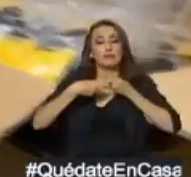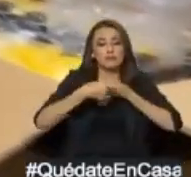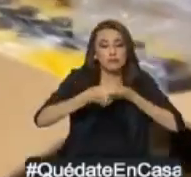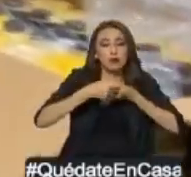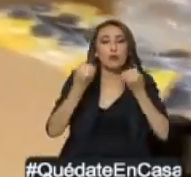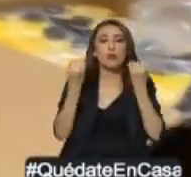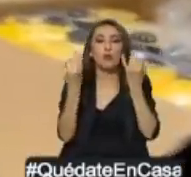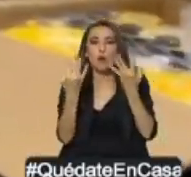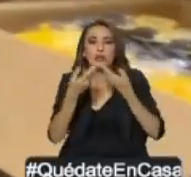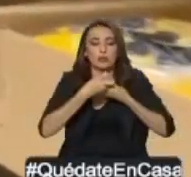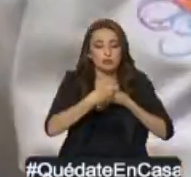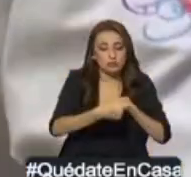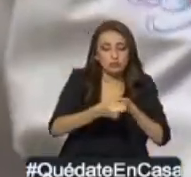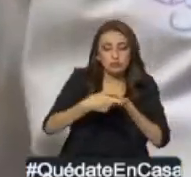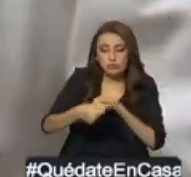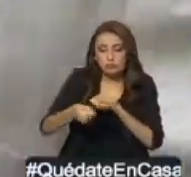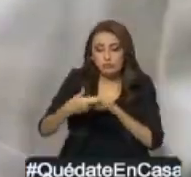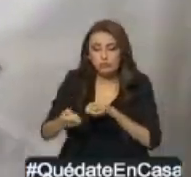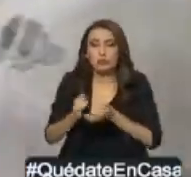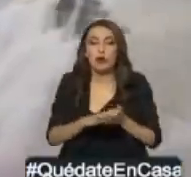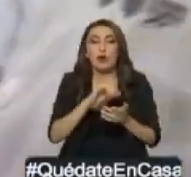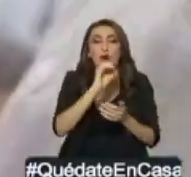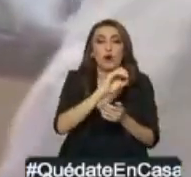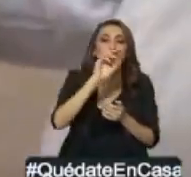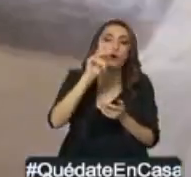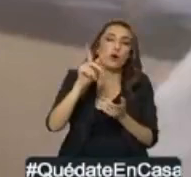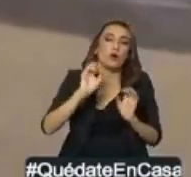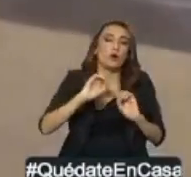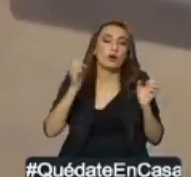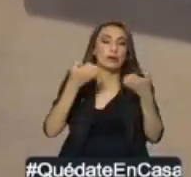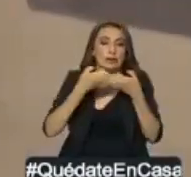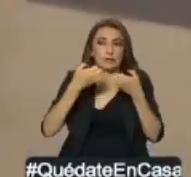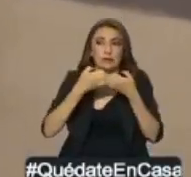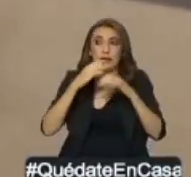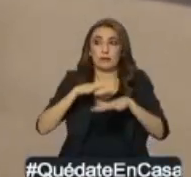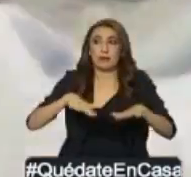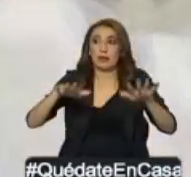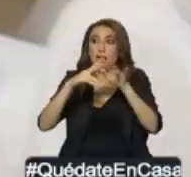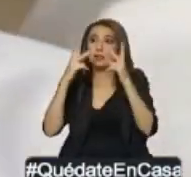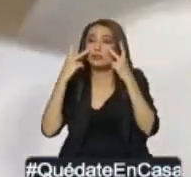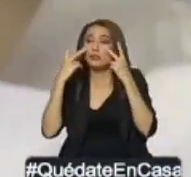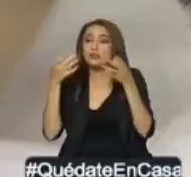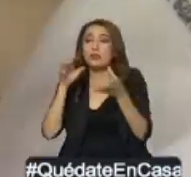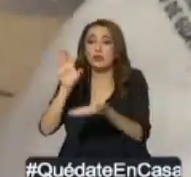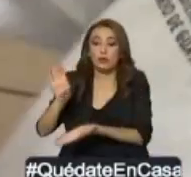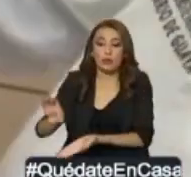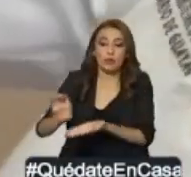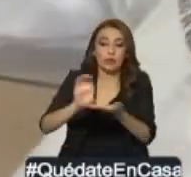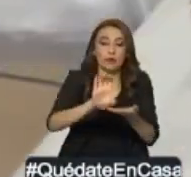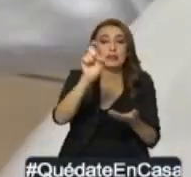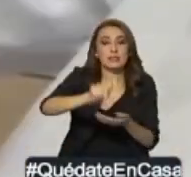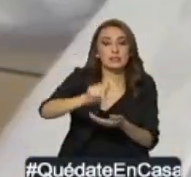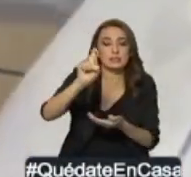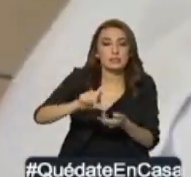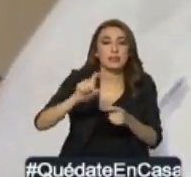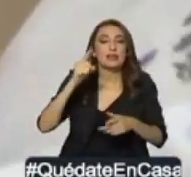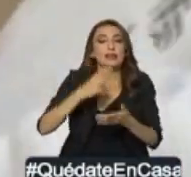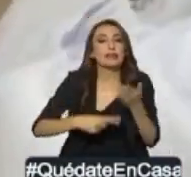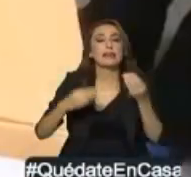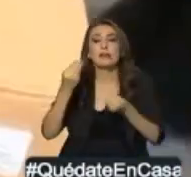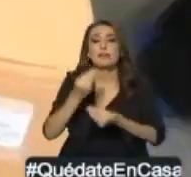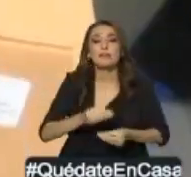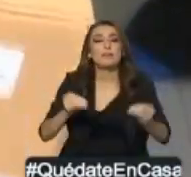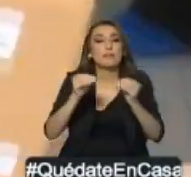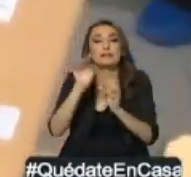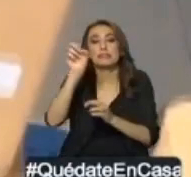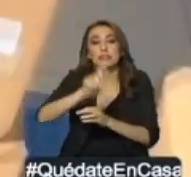equipos de protección personal y pp es lo que nos permite proyectar las cantidades que se requieren recibimos